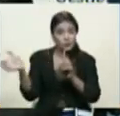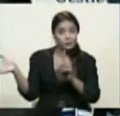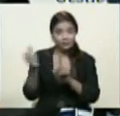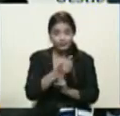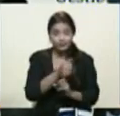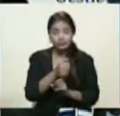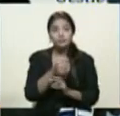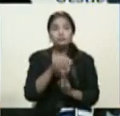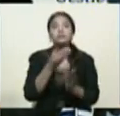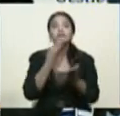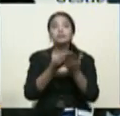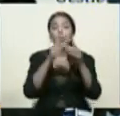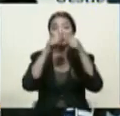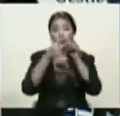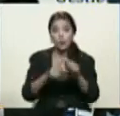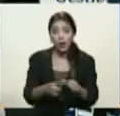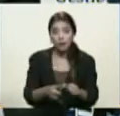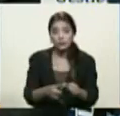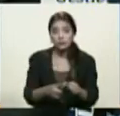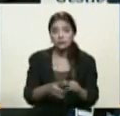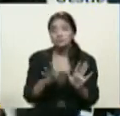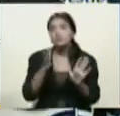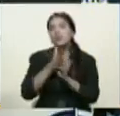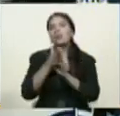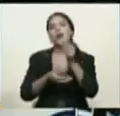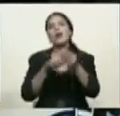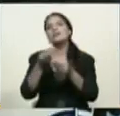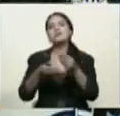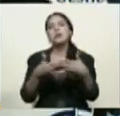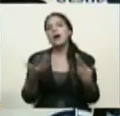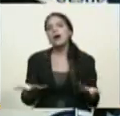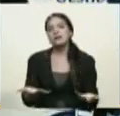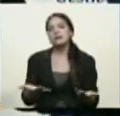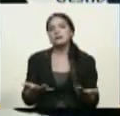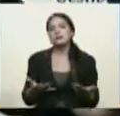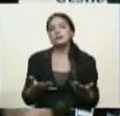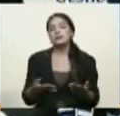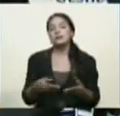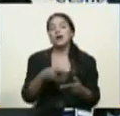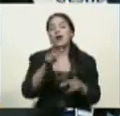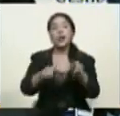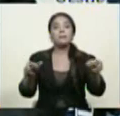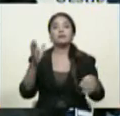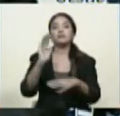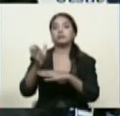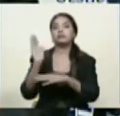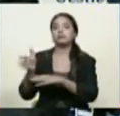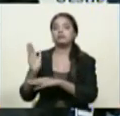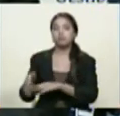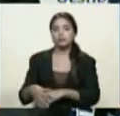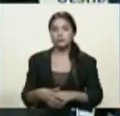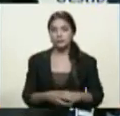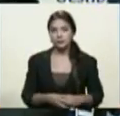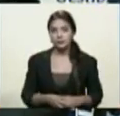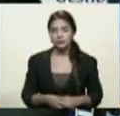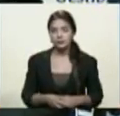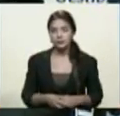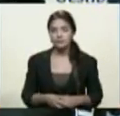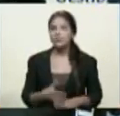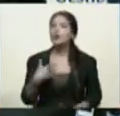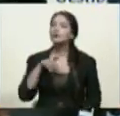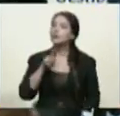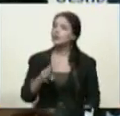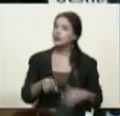aportar los números lo que sea siento consejera sobreseer a los imputados yo me